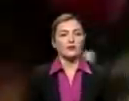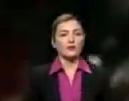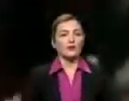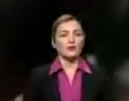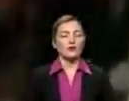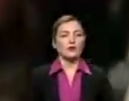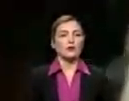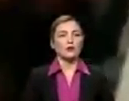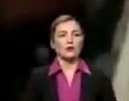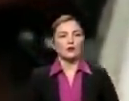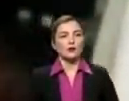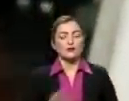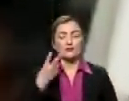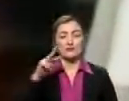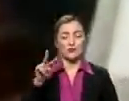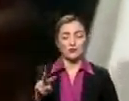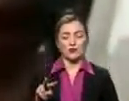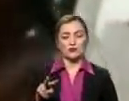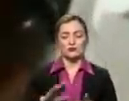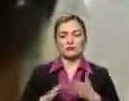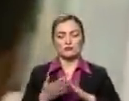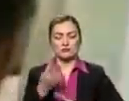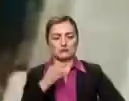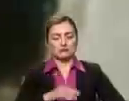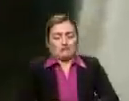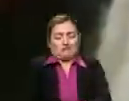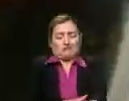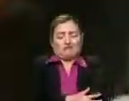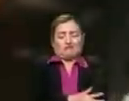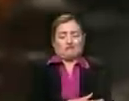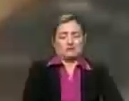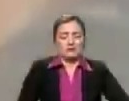Estas imágenes han erizado la piel de la comunidad.